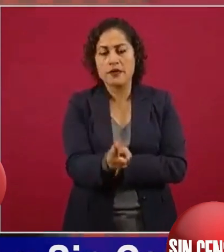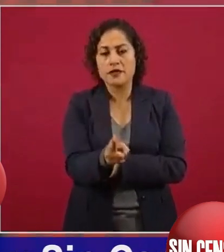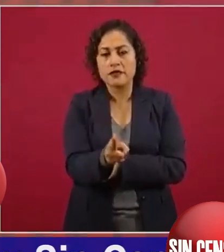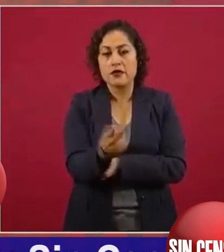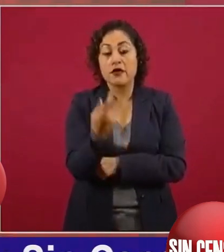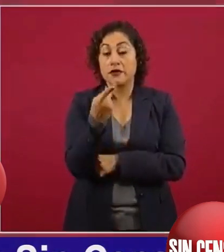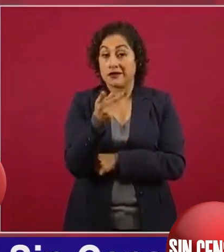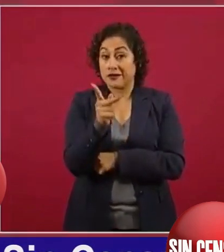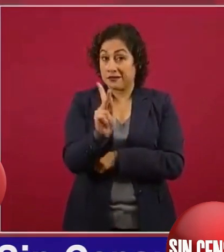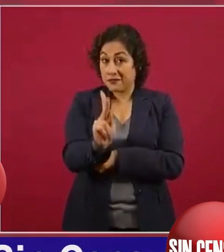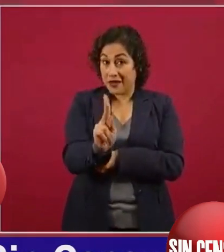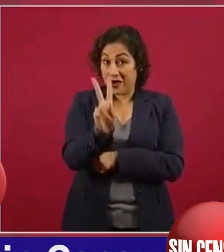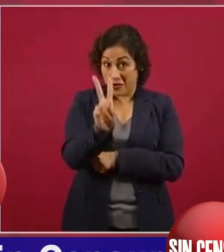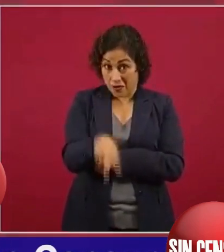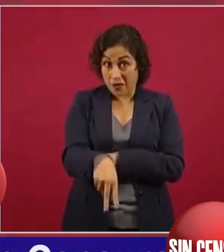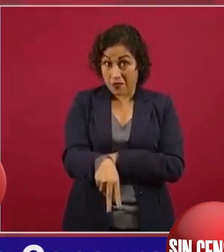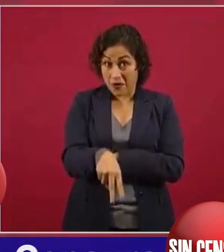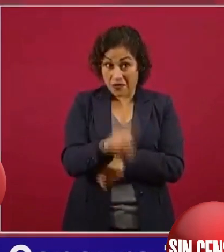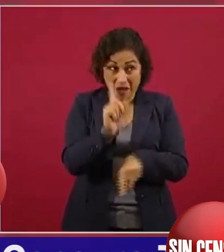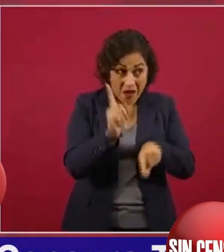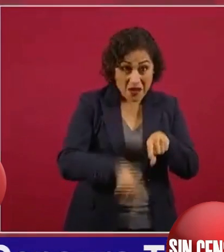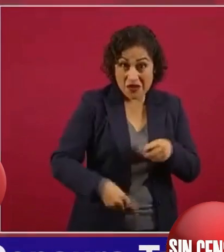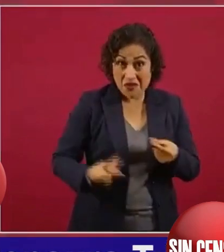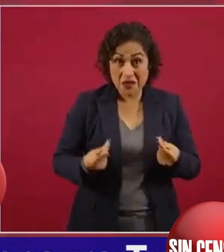tuvieron que pasar 100 años.